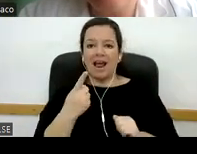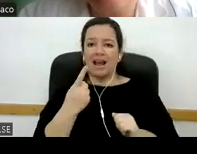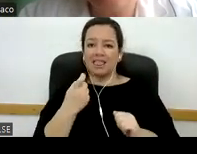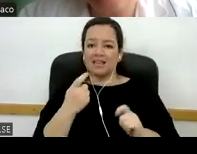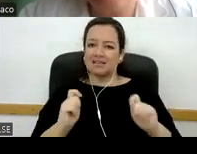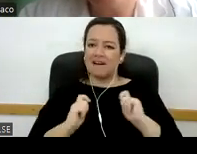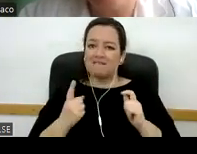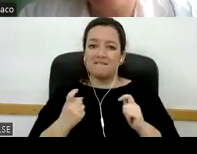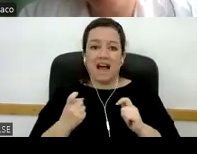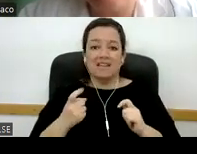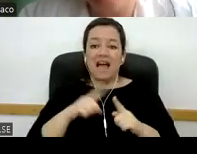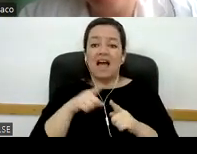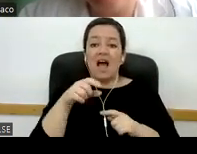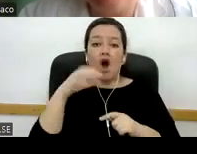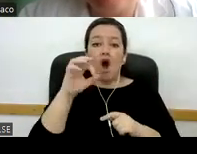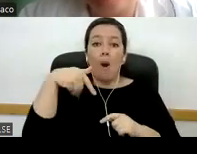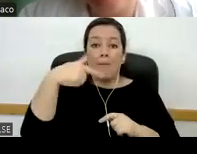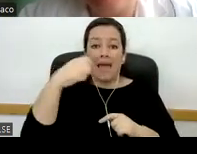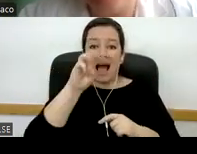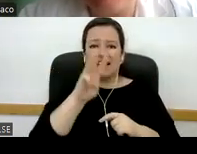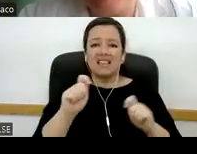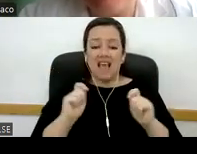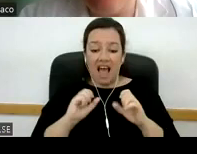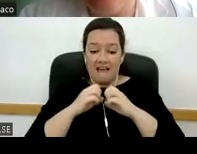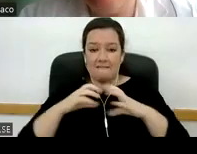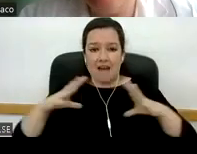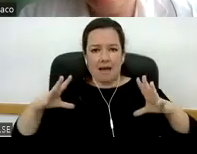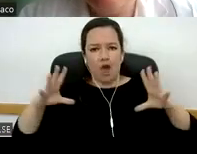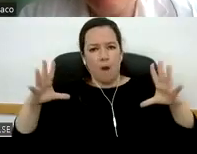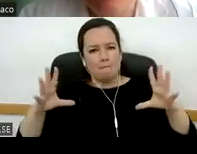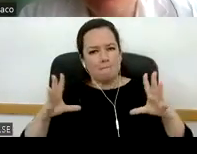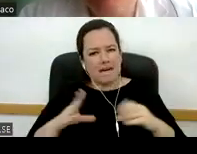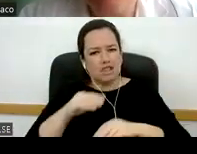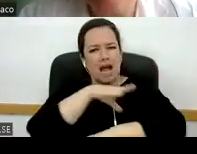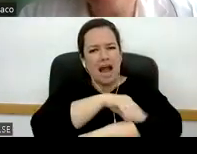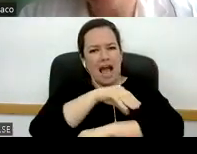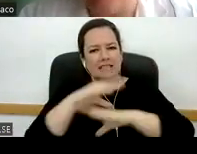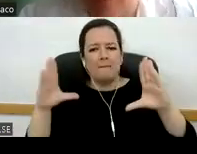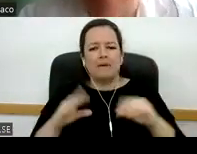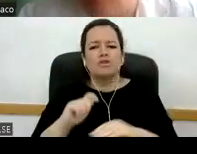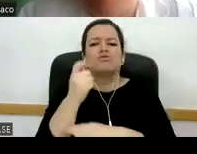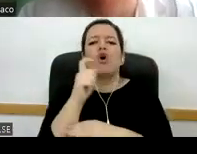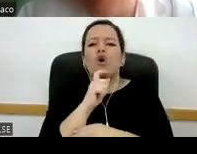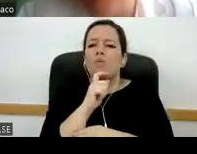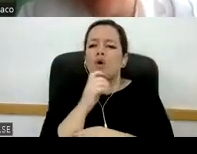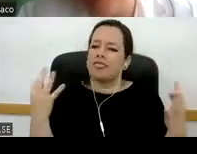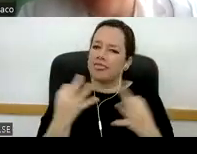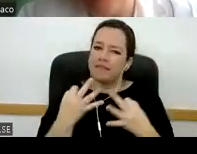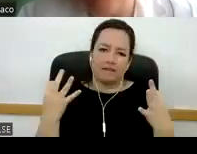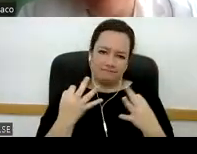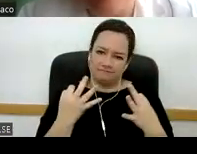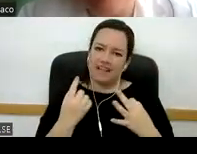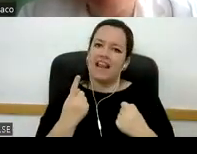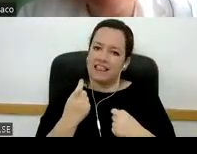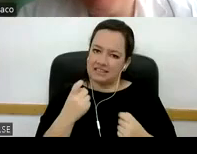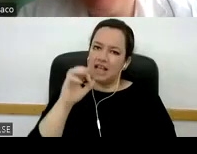pocos ácidos grasos antiinflamatorios. O sea que esto tenemos que revertirlo. ¿Y cómo podemos conseguirlo? Pues evidentemente aportando ácidos